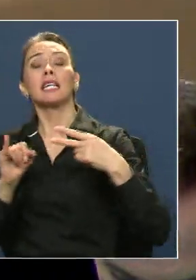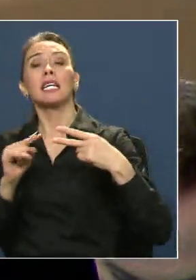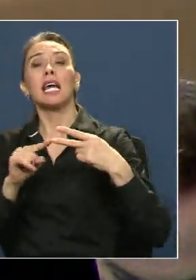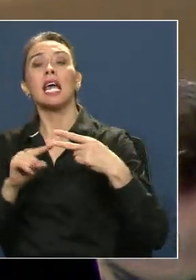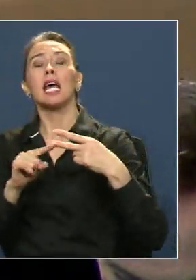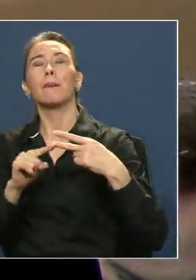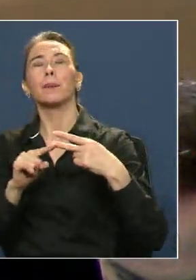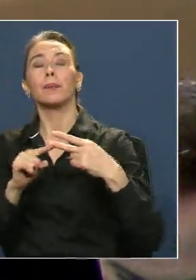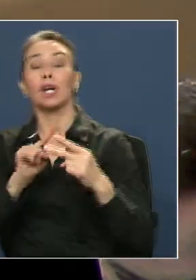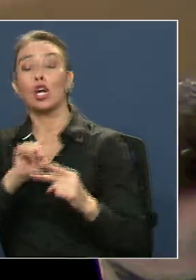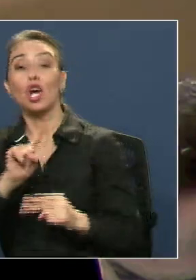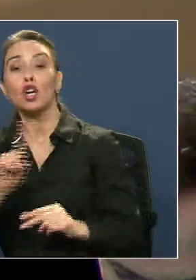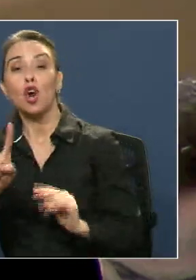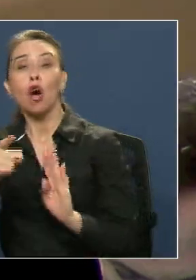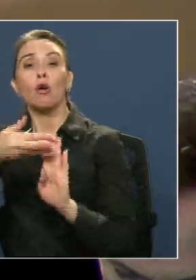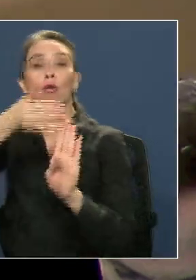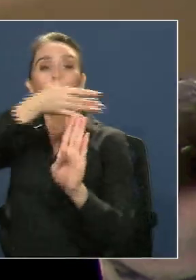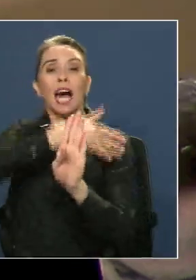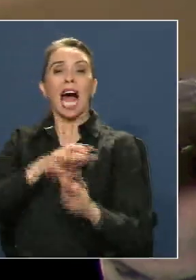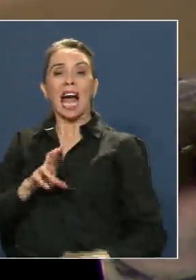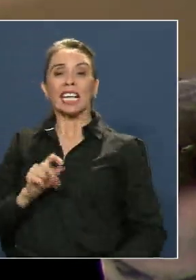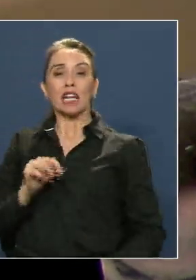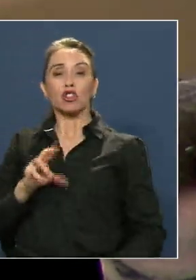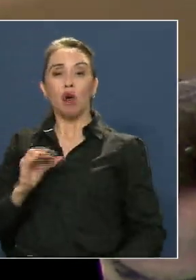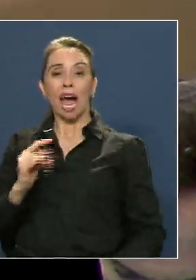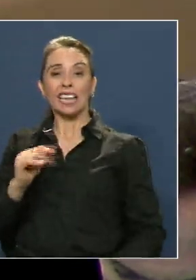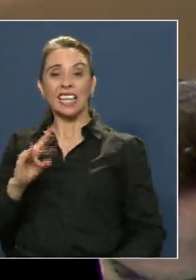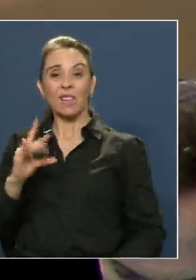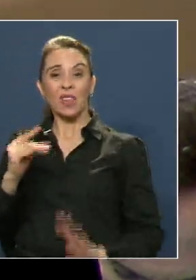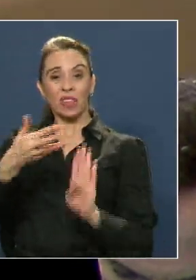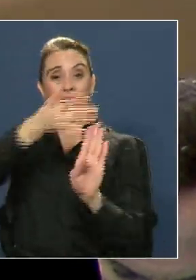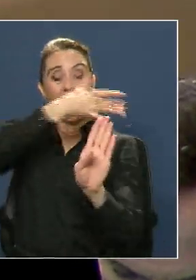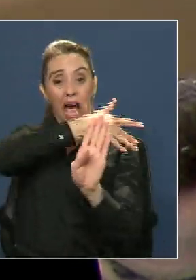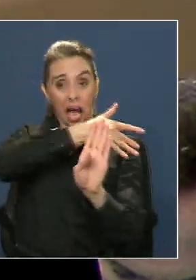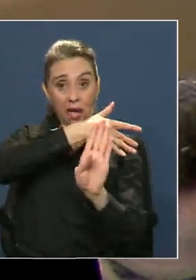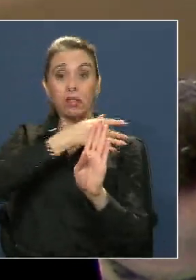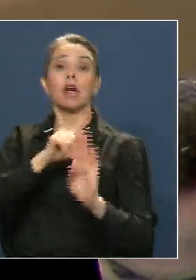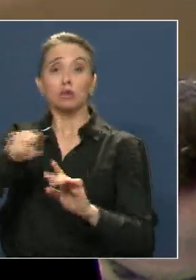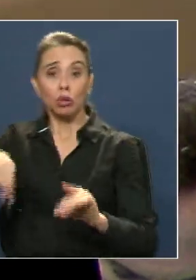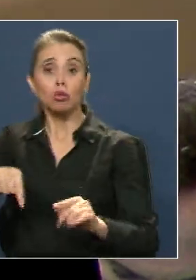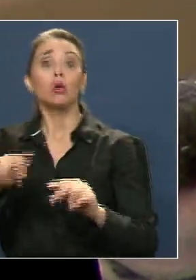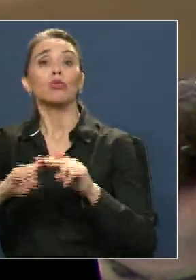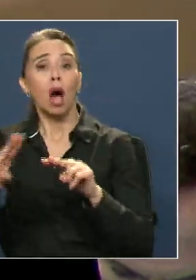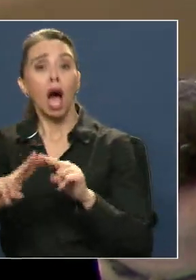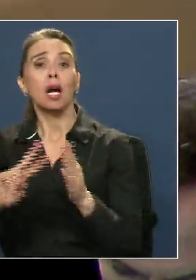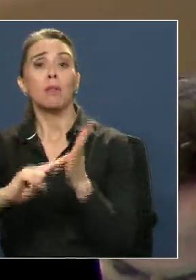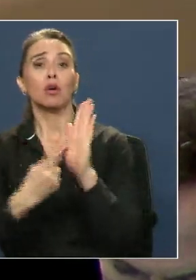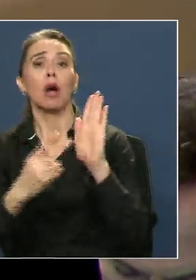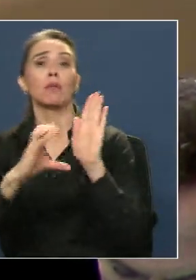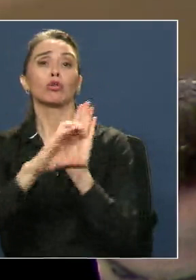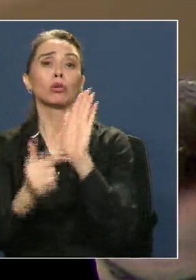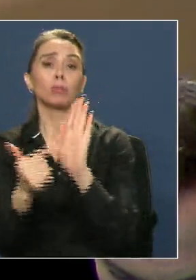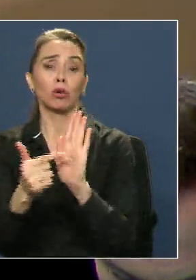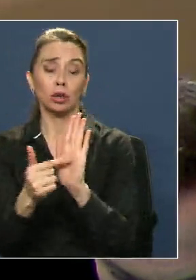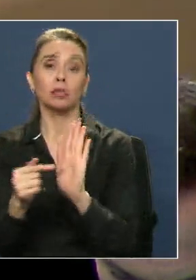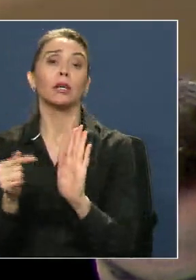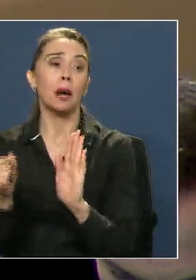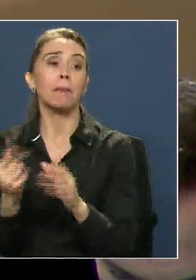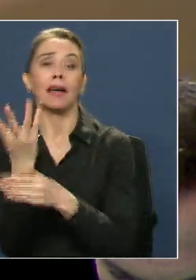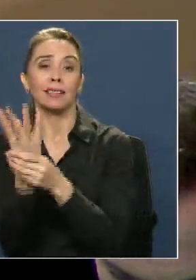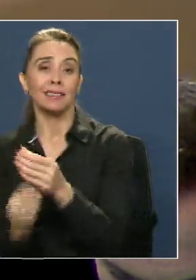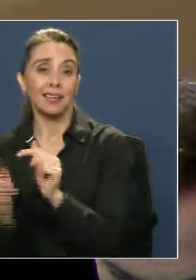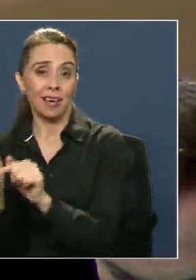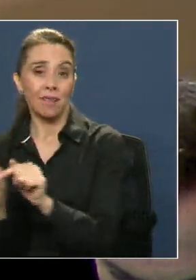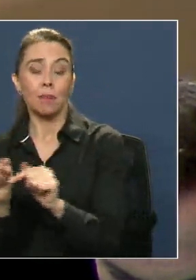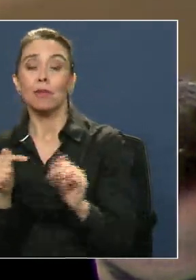constitucional. Porque ese es el verdadero camino para terminar con la retroactividad de una norma como esta. Y no a través